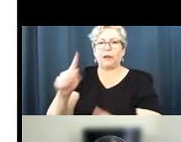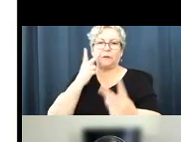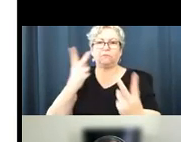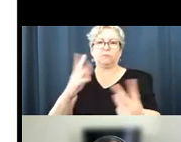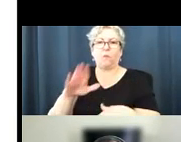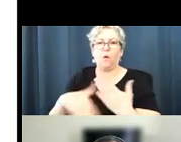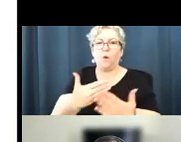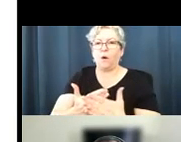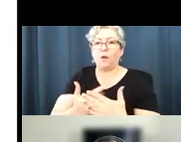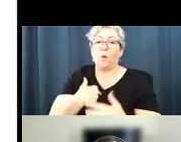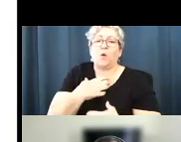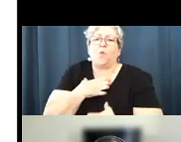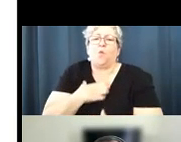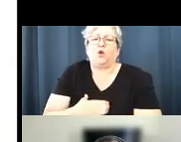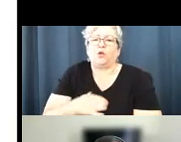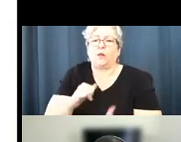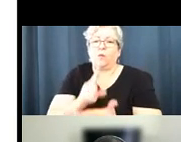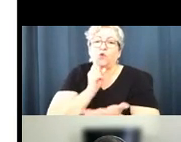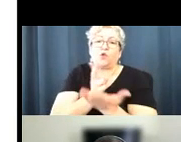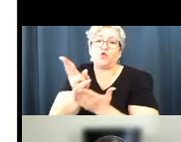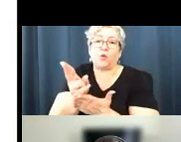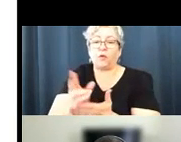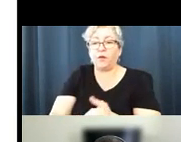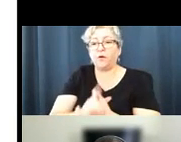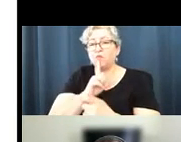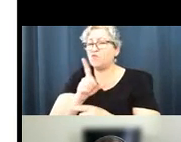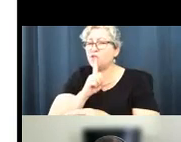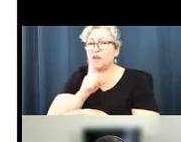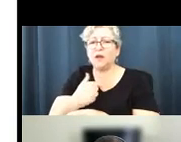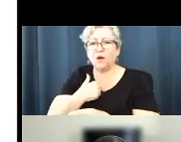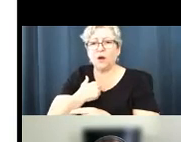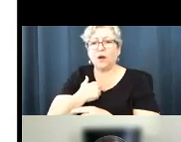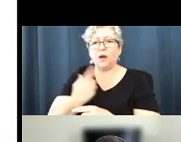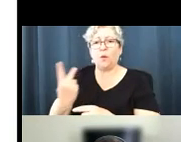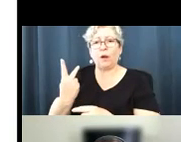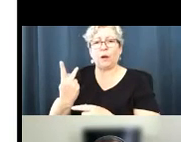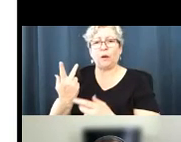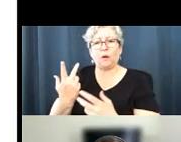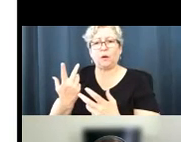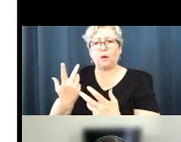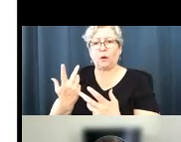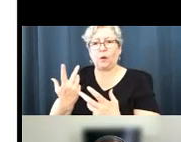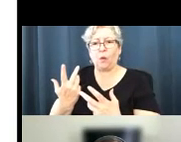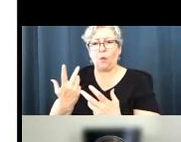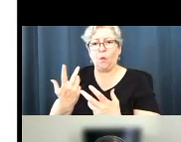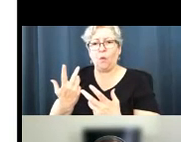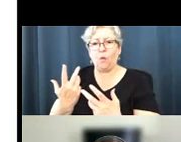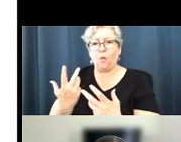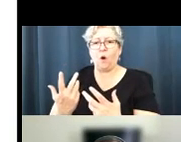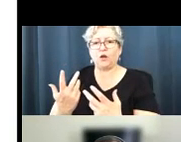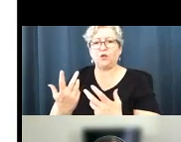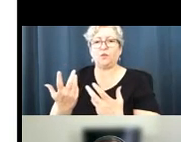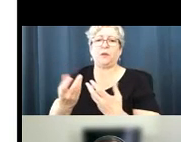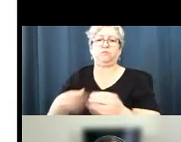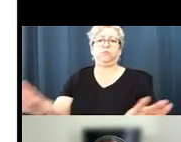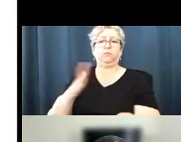que con un botón usted puede ser accesible, de visión accesible. Yo quisiera que eso fuera verdad. Nosotros queremos